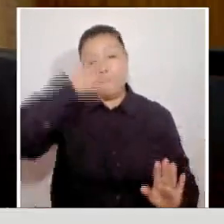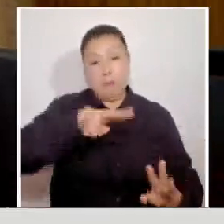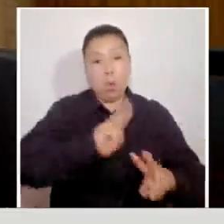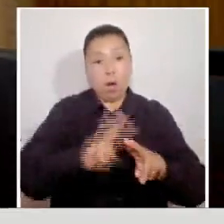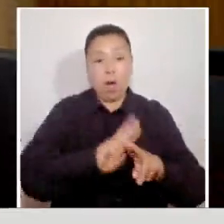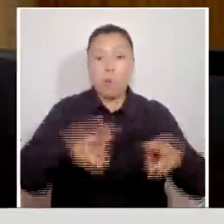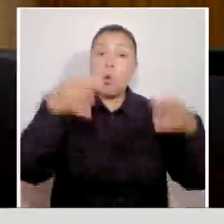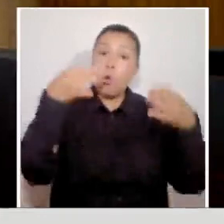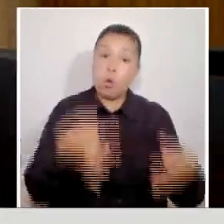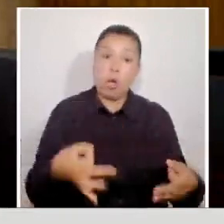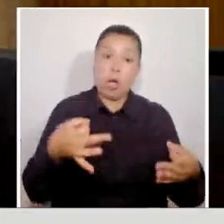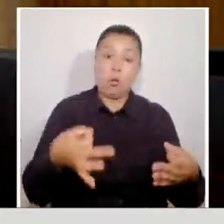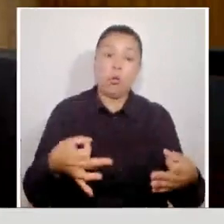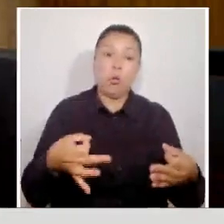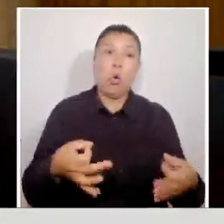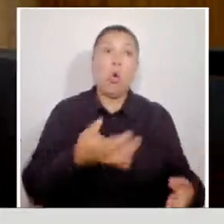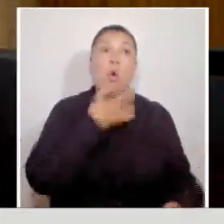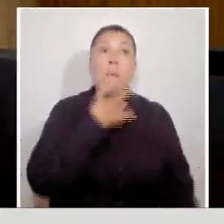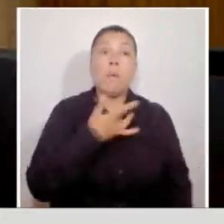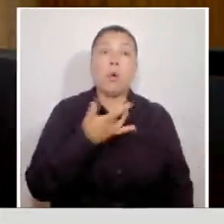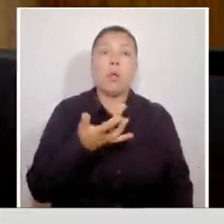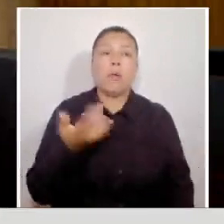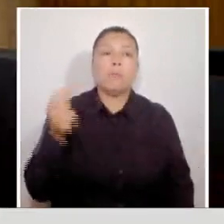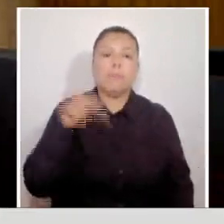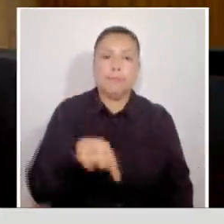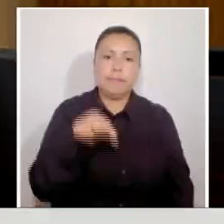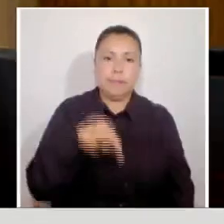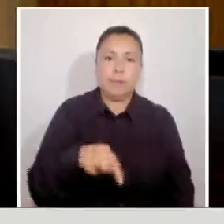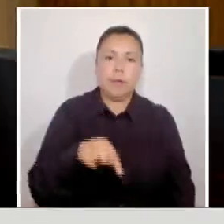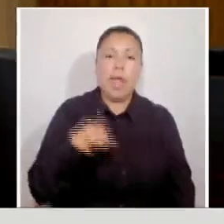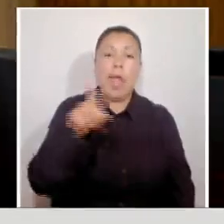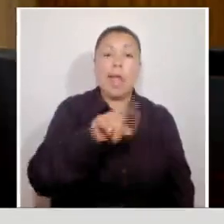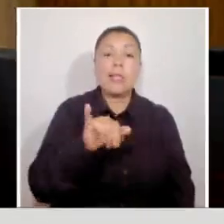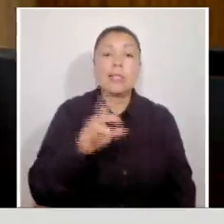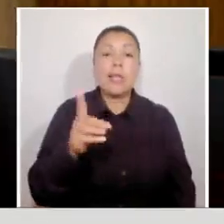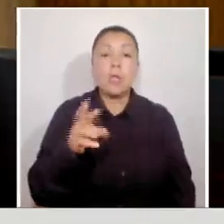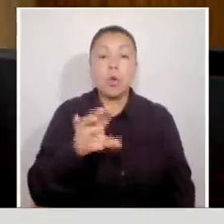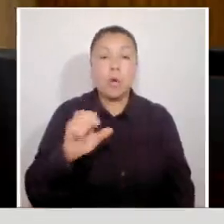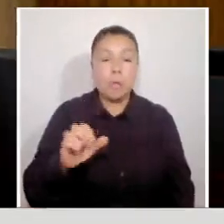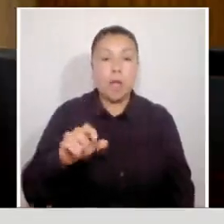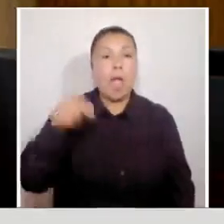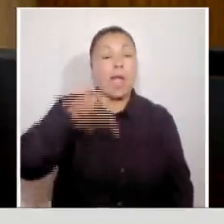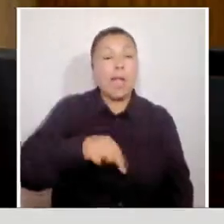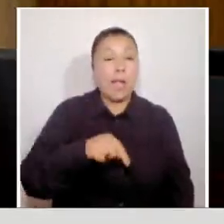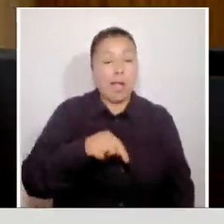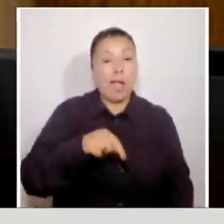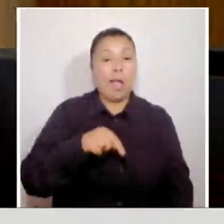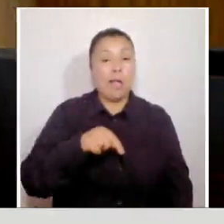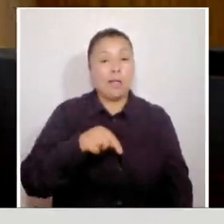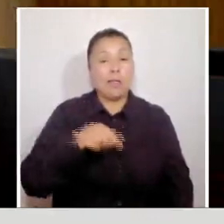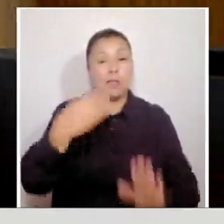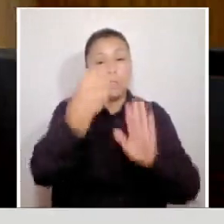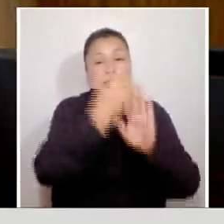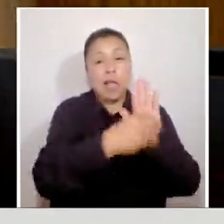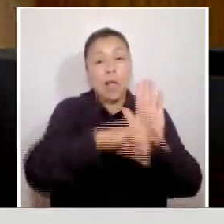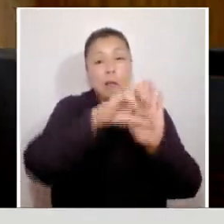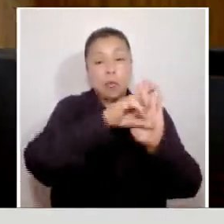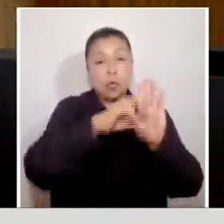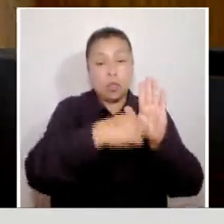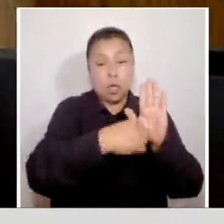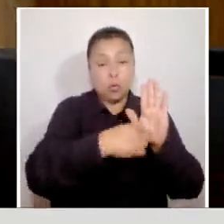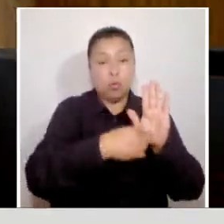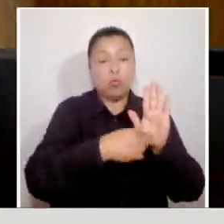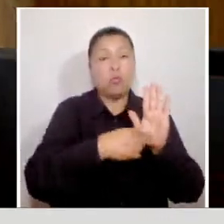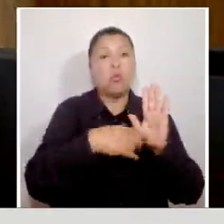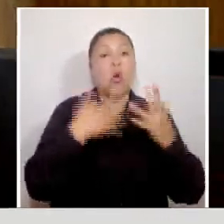correctamente porque este síndrome y este recurso es utilizado para